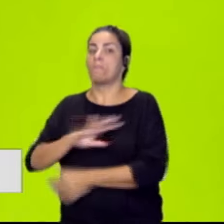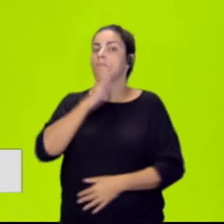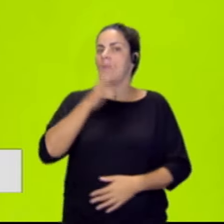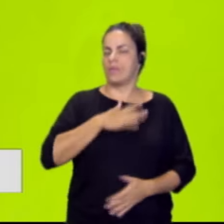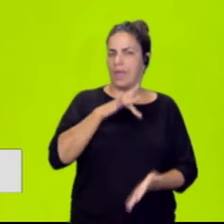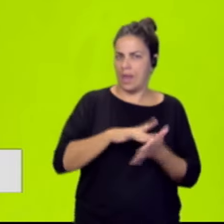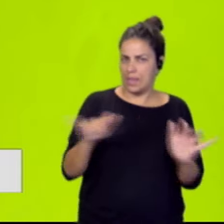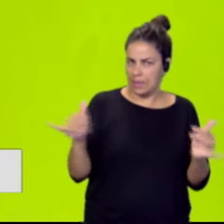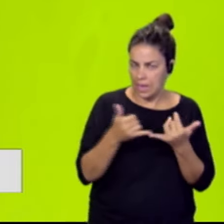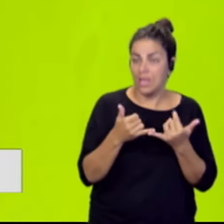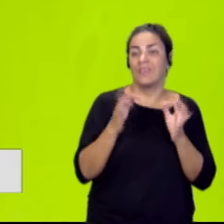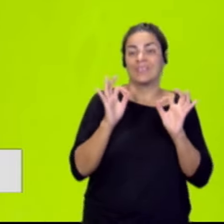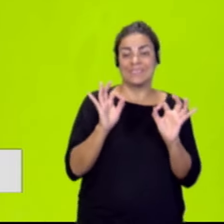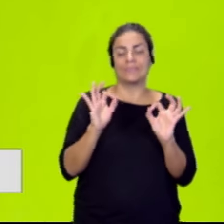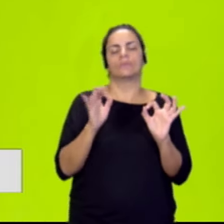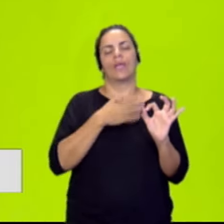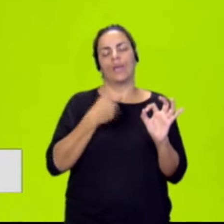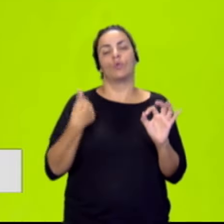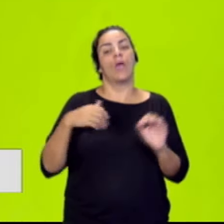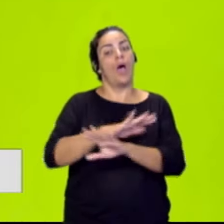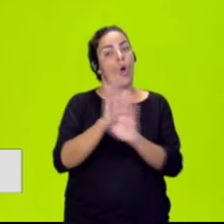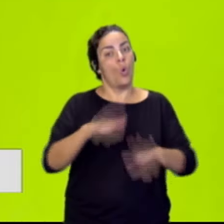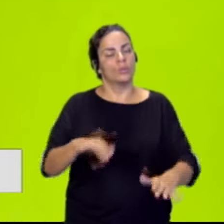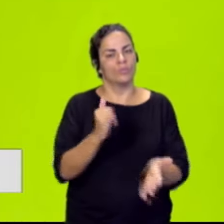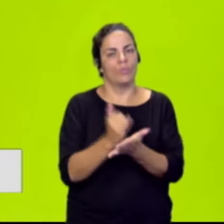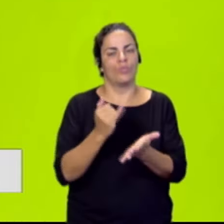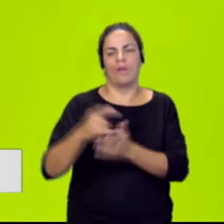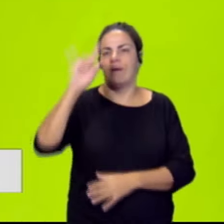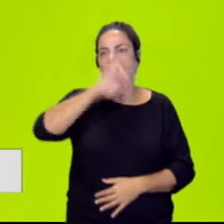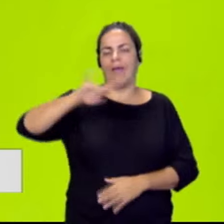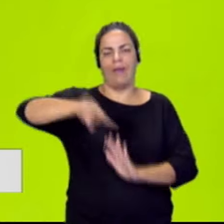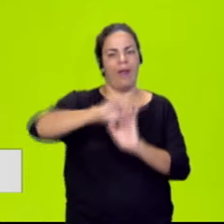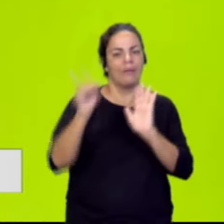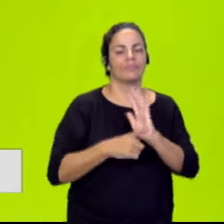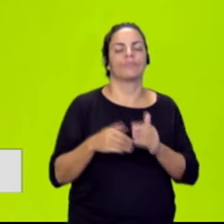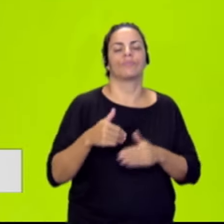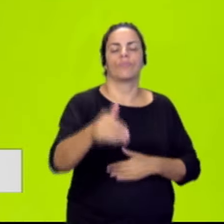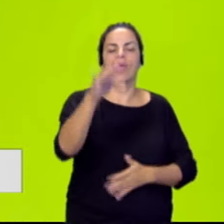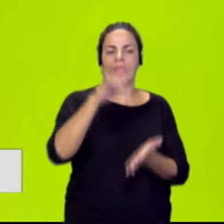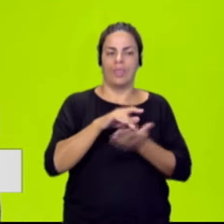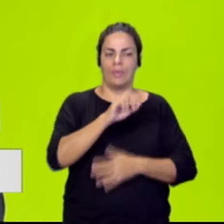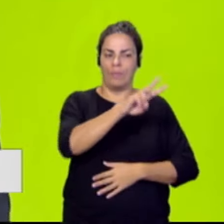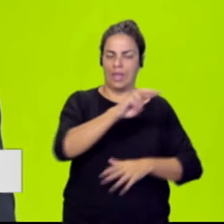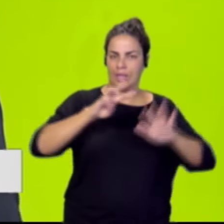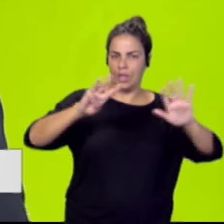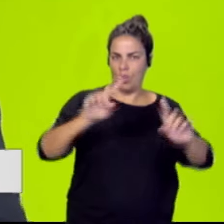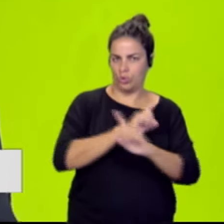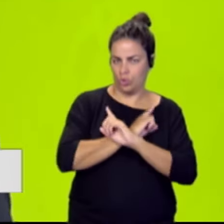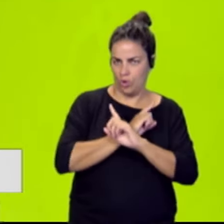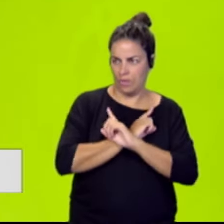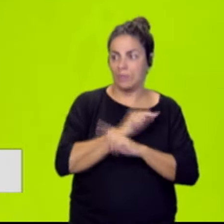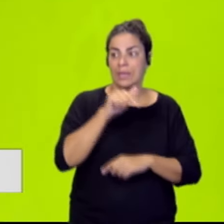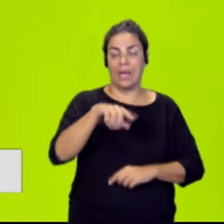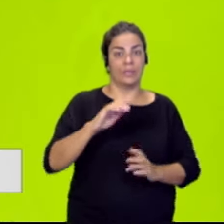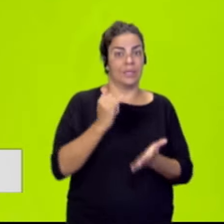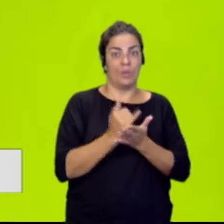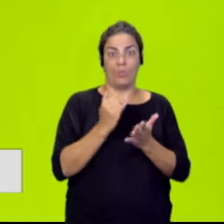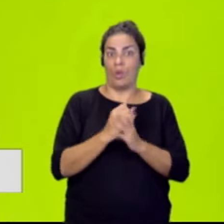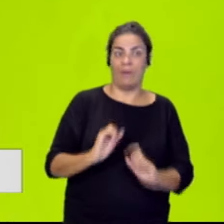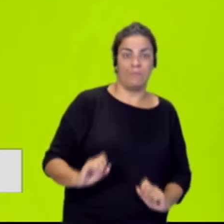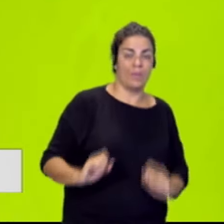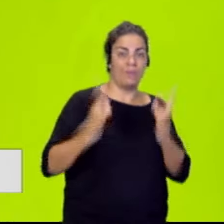y efectivamente pretendemos culminar con una prueba en todo el archipiélago el próximo 28 de noviembre. Será una prueba pionera, no se ha hecho en